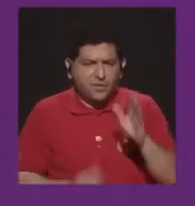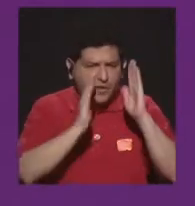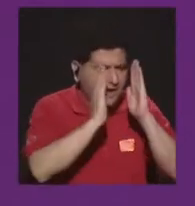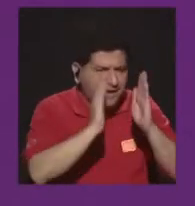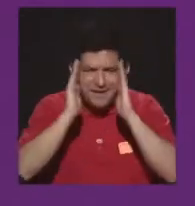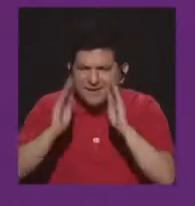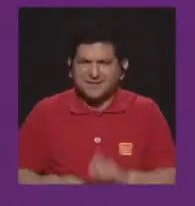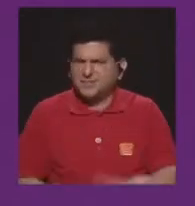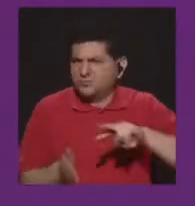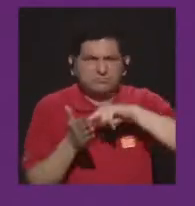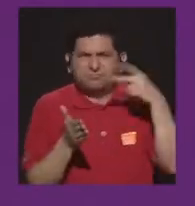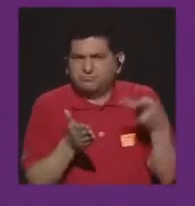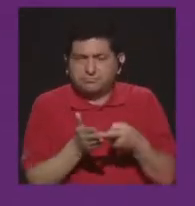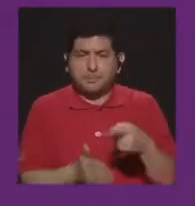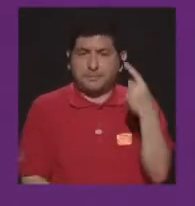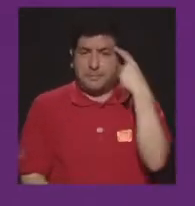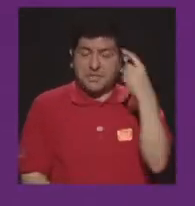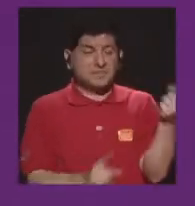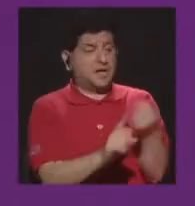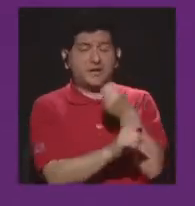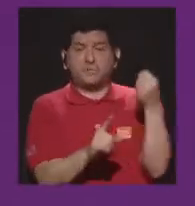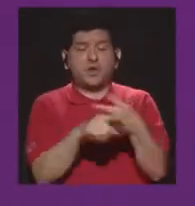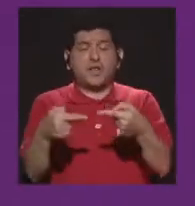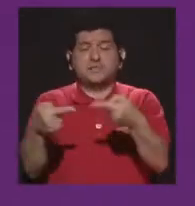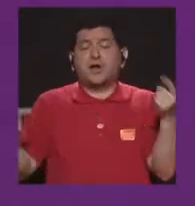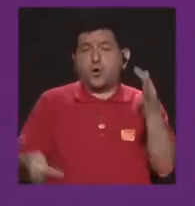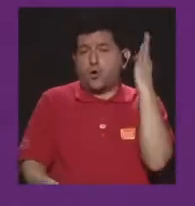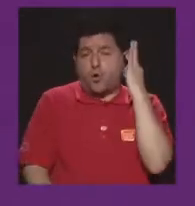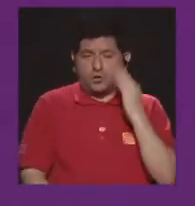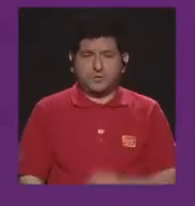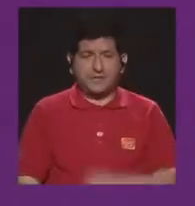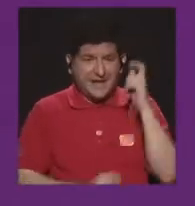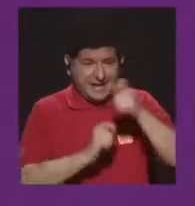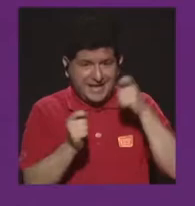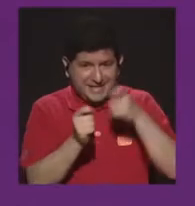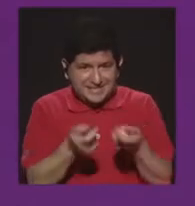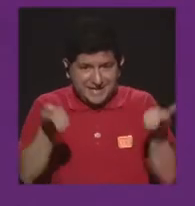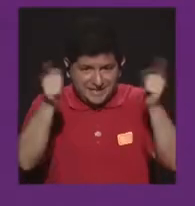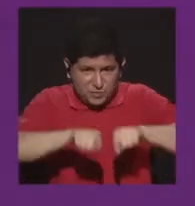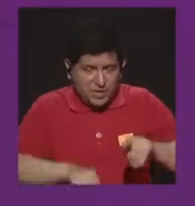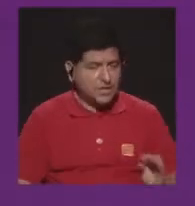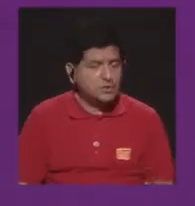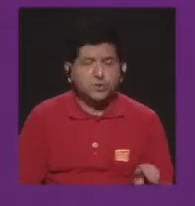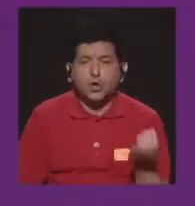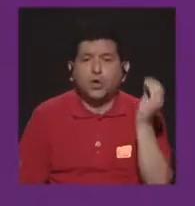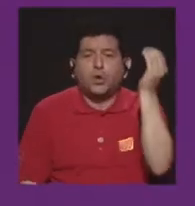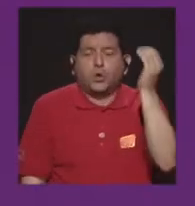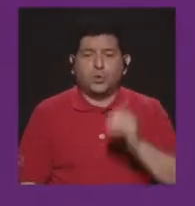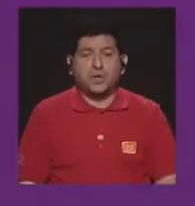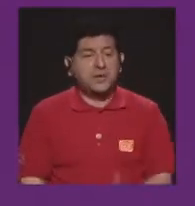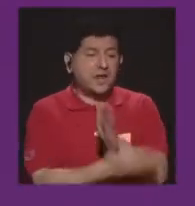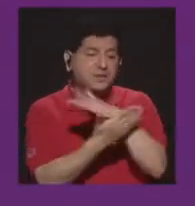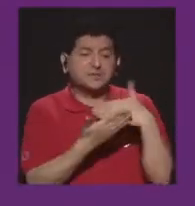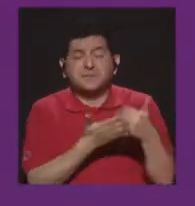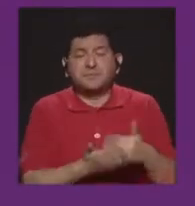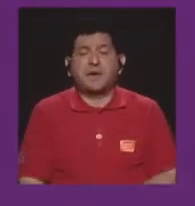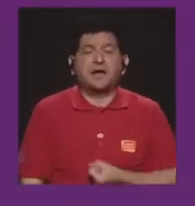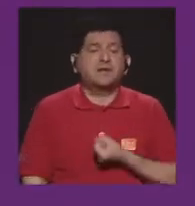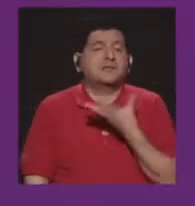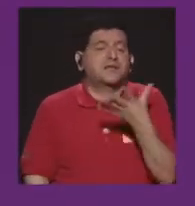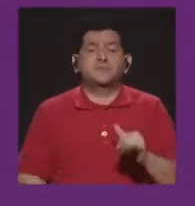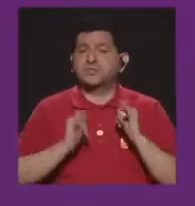sería esto? Considerar que la violencia hacia las mujeres, en este caso específicamente hacia adolescentes, es parte de la expresión